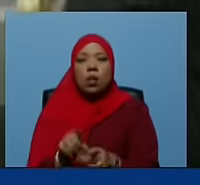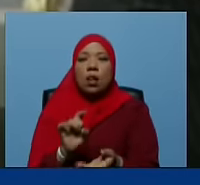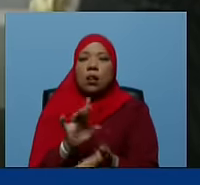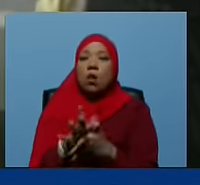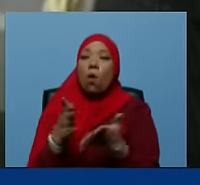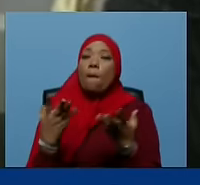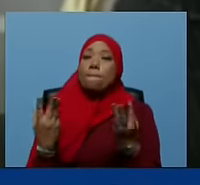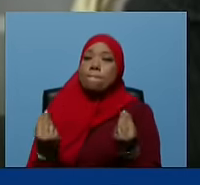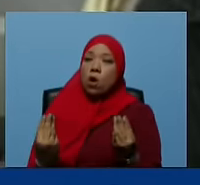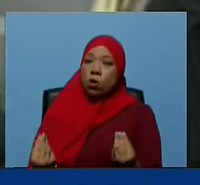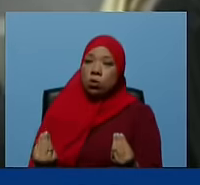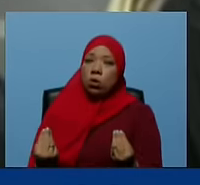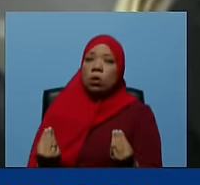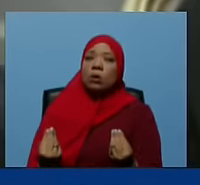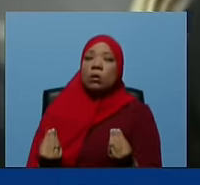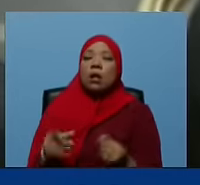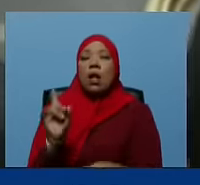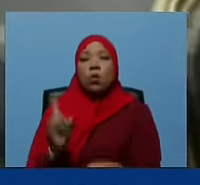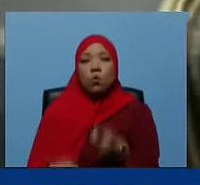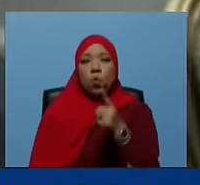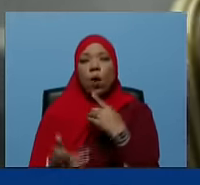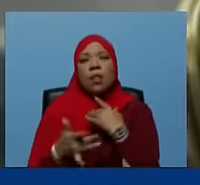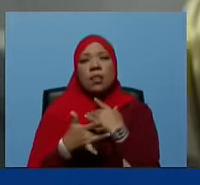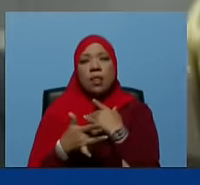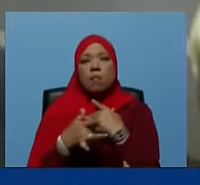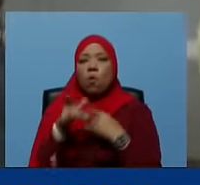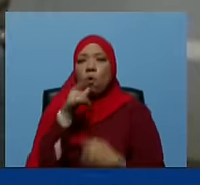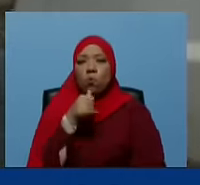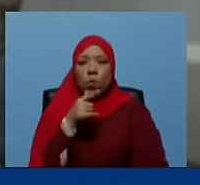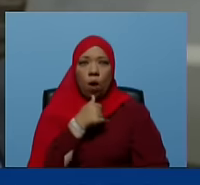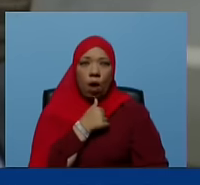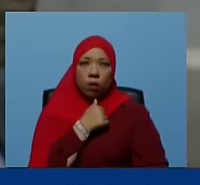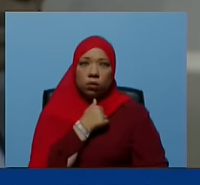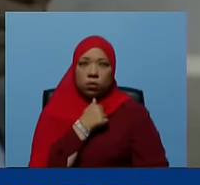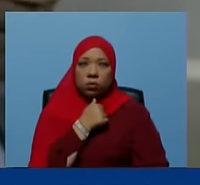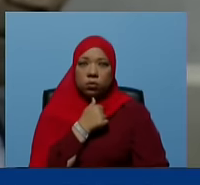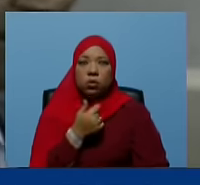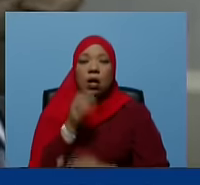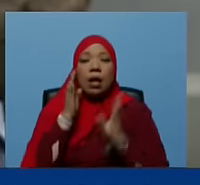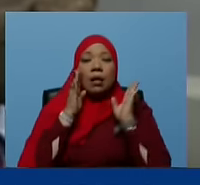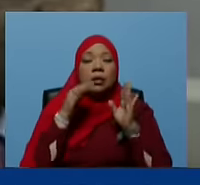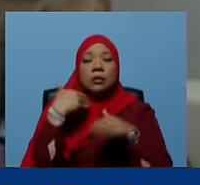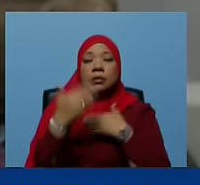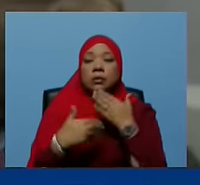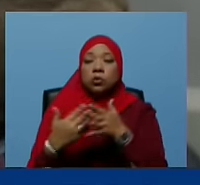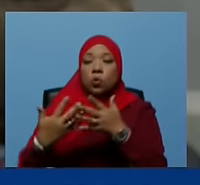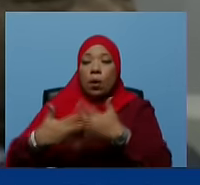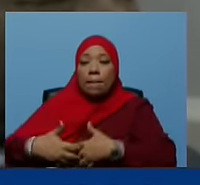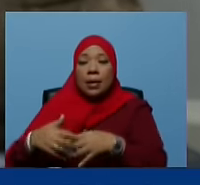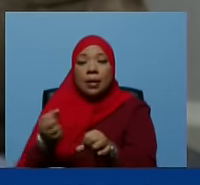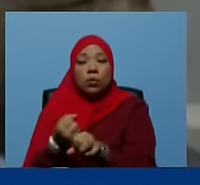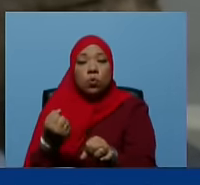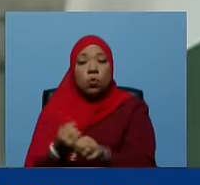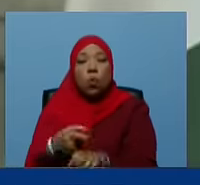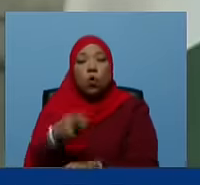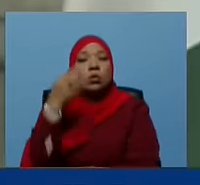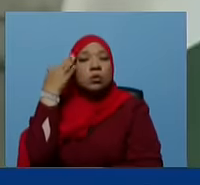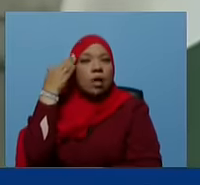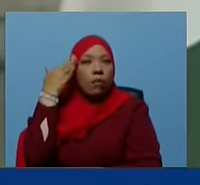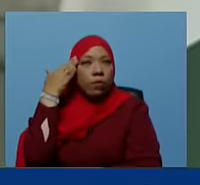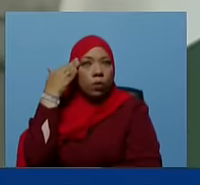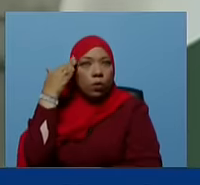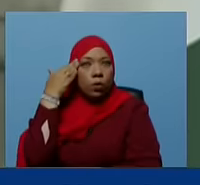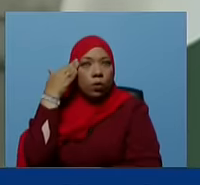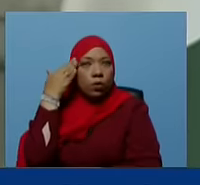bastantes. A veces no hay tiempo en la agenda del día para atender tantos inversionistas. Lo sabe